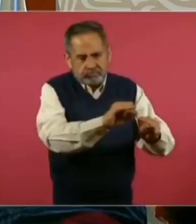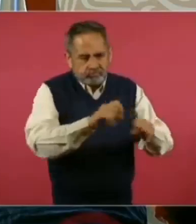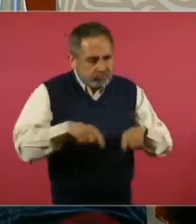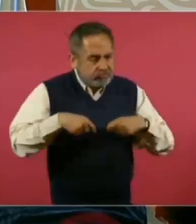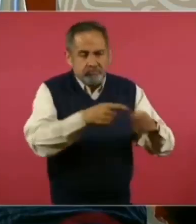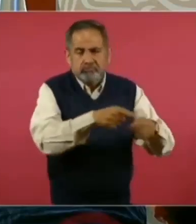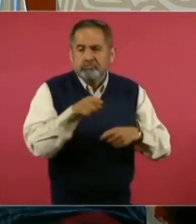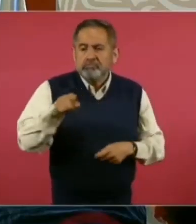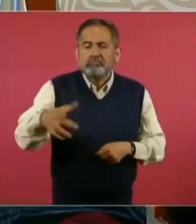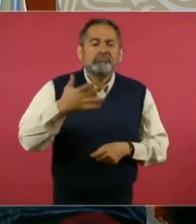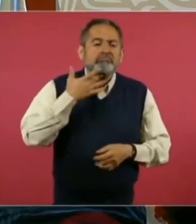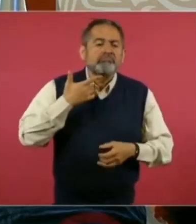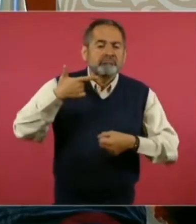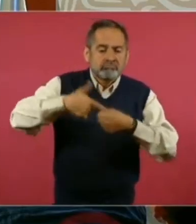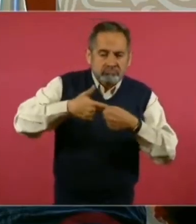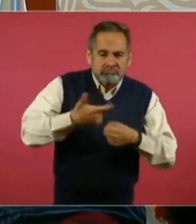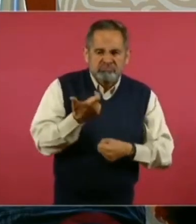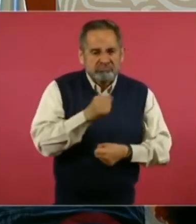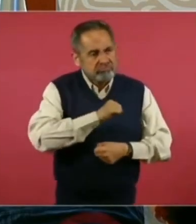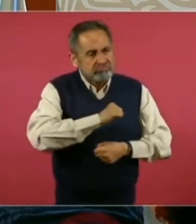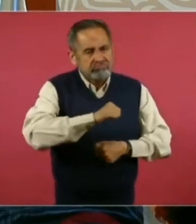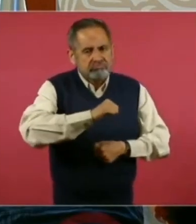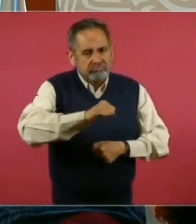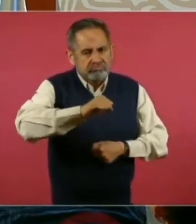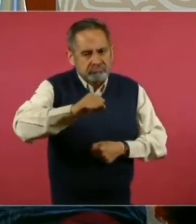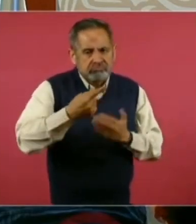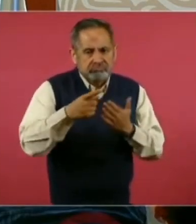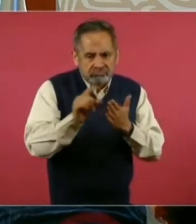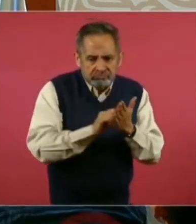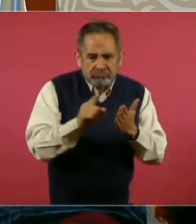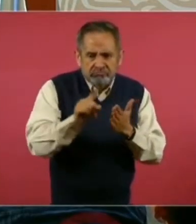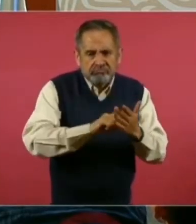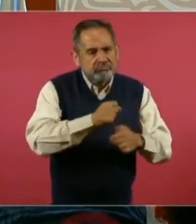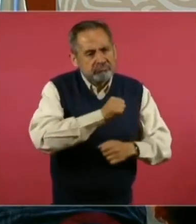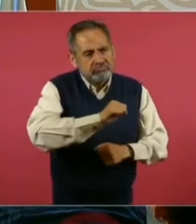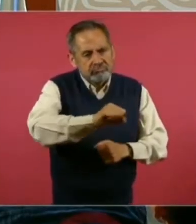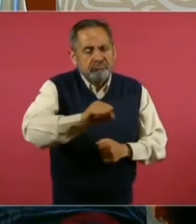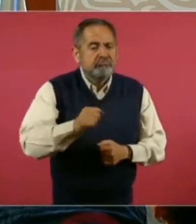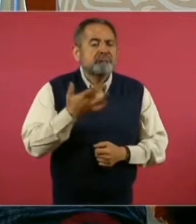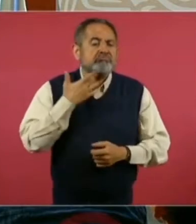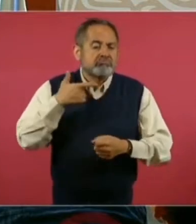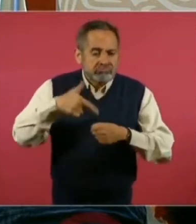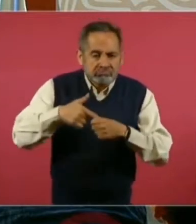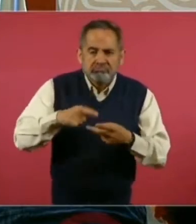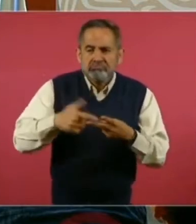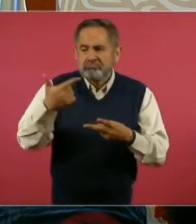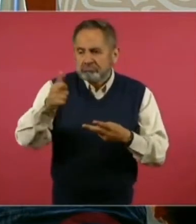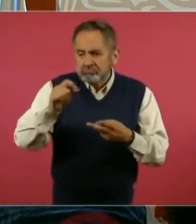a las gasolinas, el diésel, el gas y la electricidad.